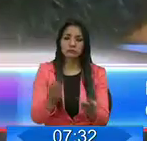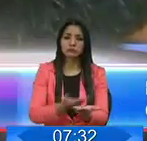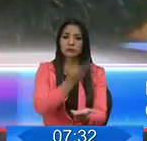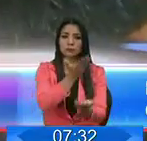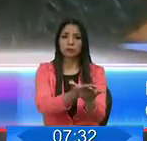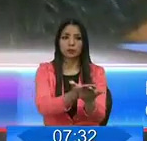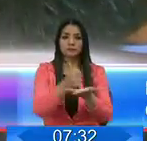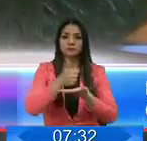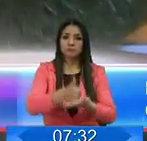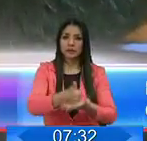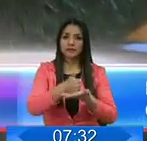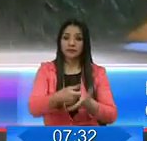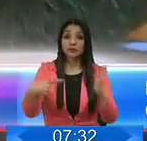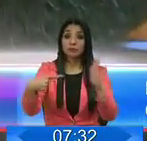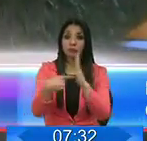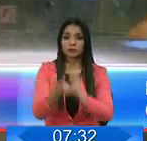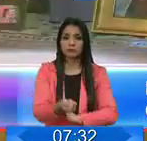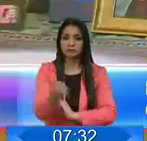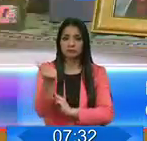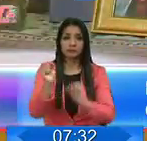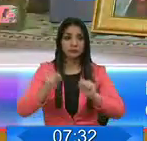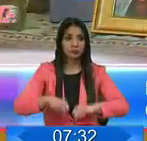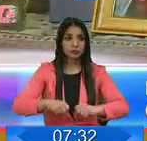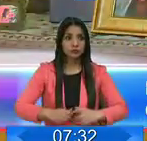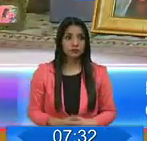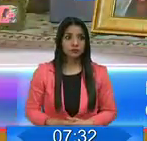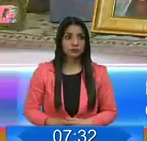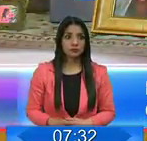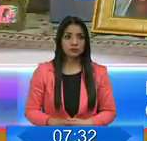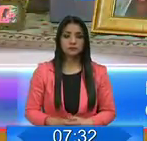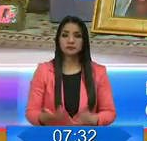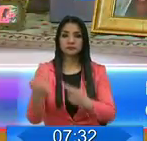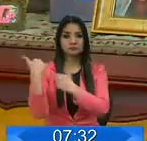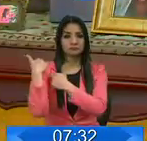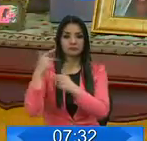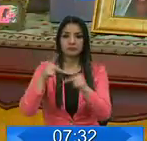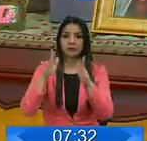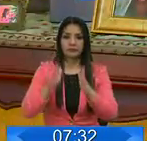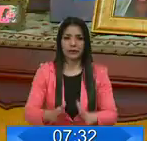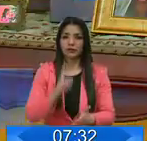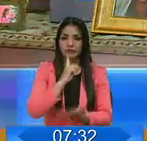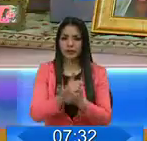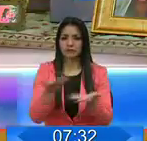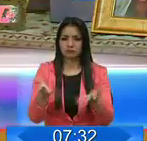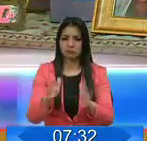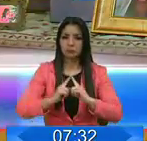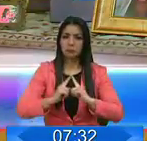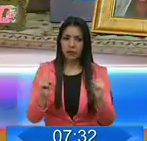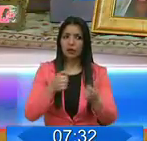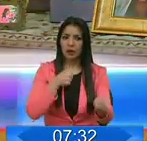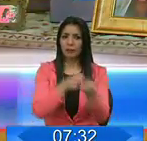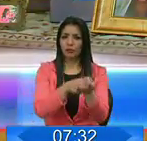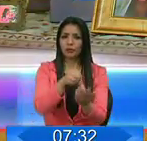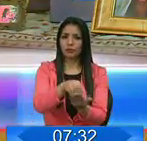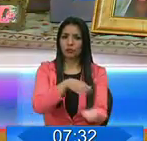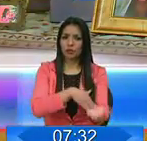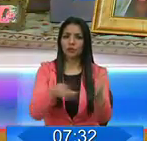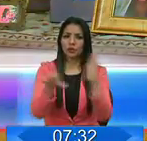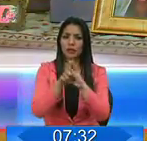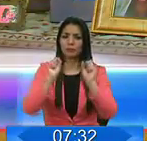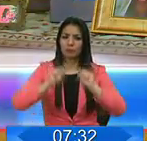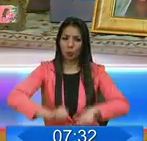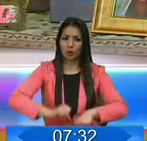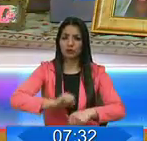con exoneración de impuestos. Que no es competencia de la prefectura, pero que sí puede auspiciar un proyecto de ley